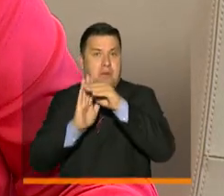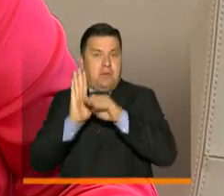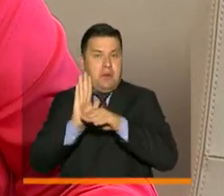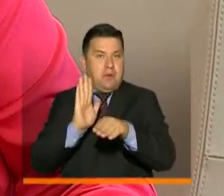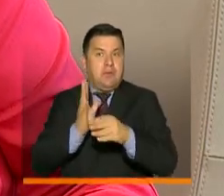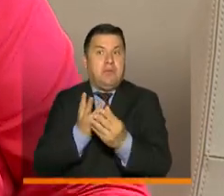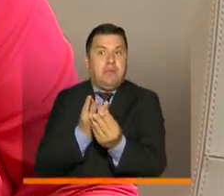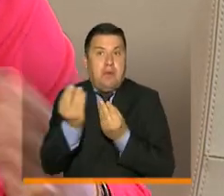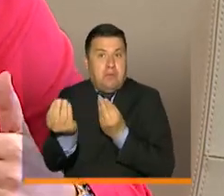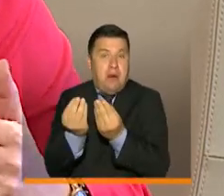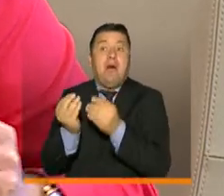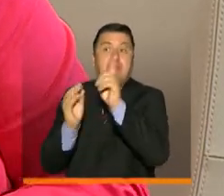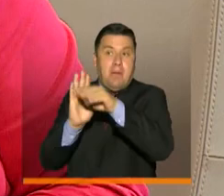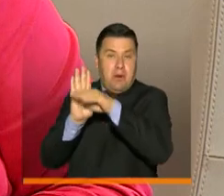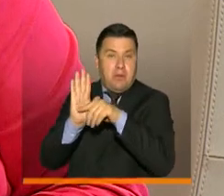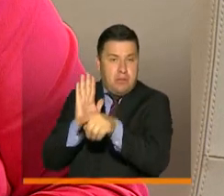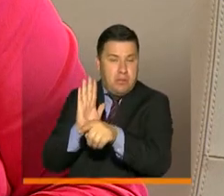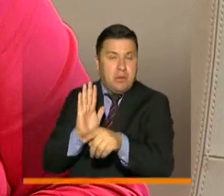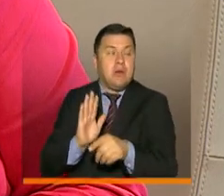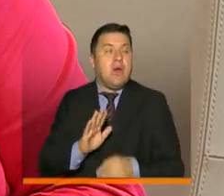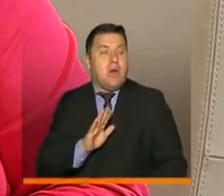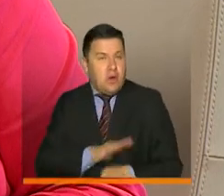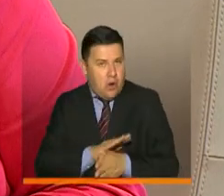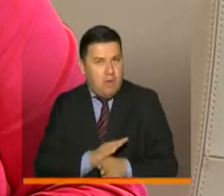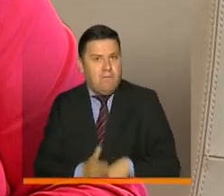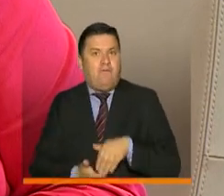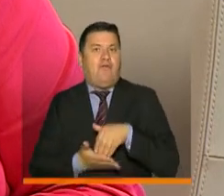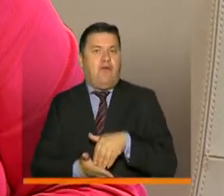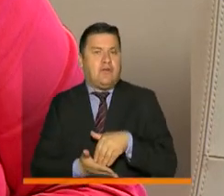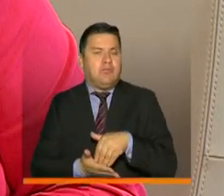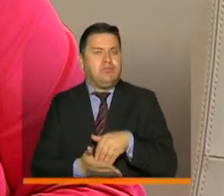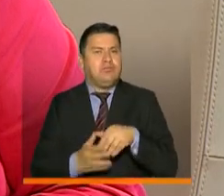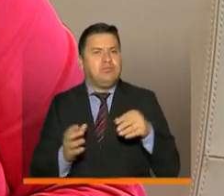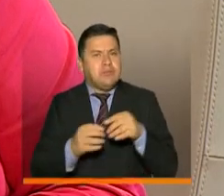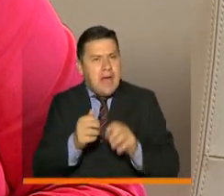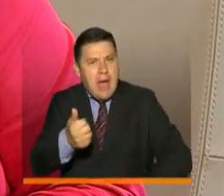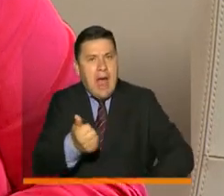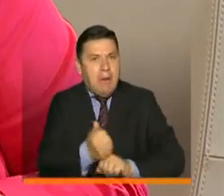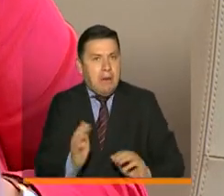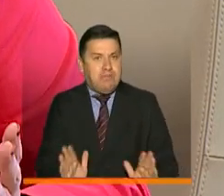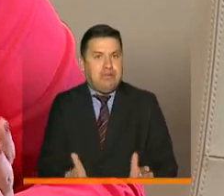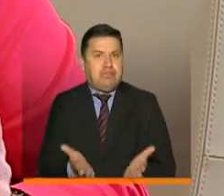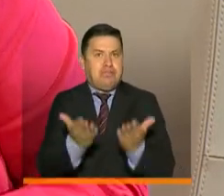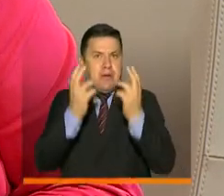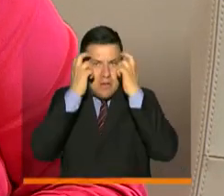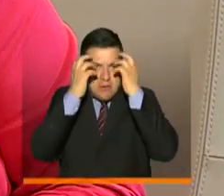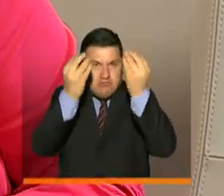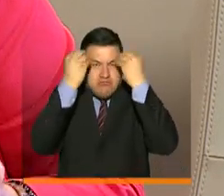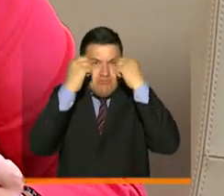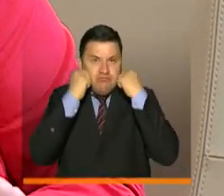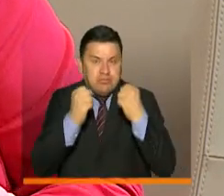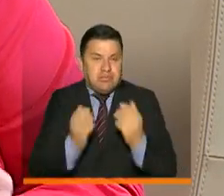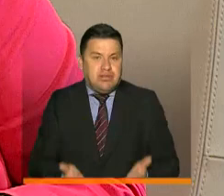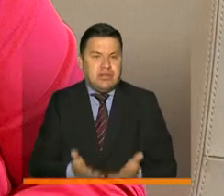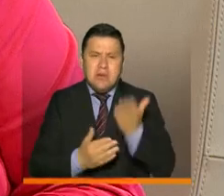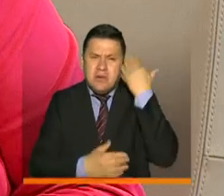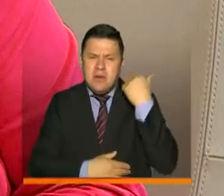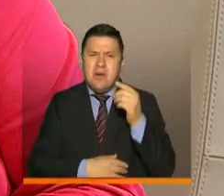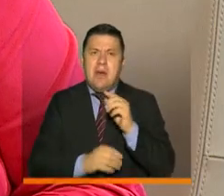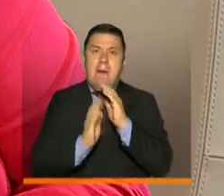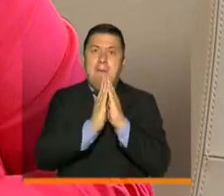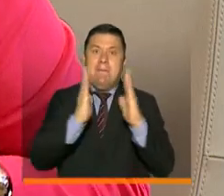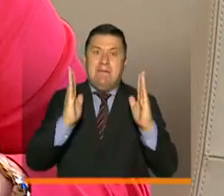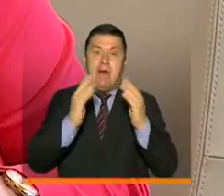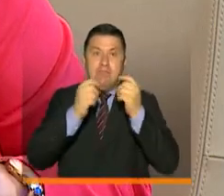protocolos de alternancia, sino vamos a seguir, presidente, fortaleciendo también mecanismos que apoyen educación en casa. Hace unas semanas lanzábamos la biblioteca